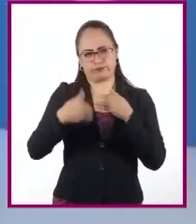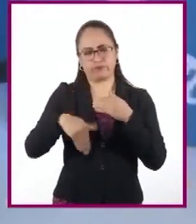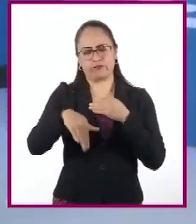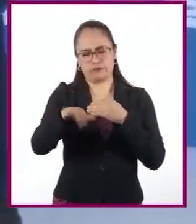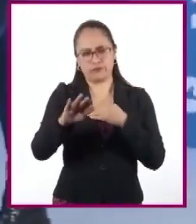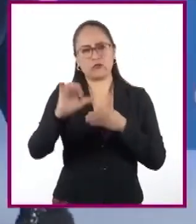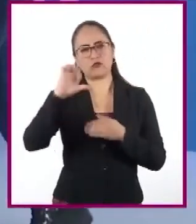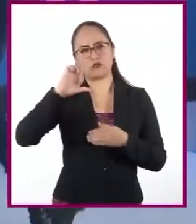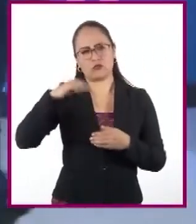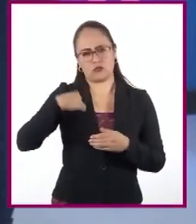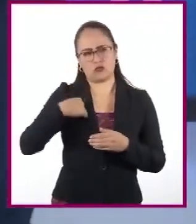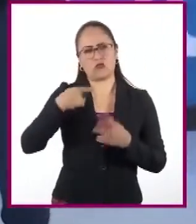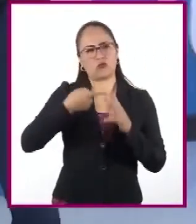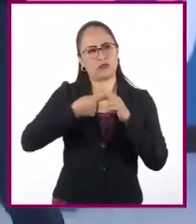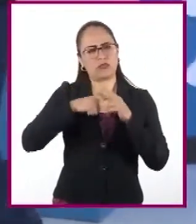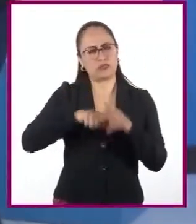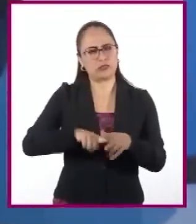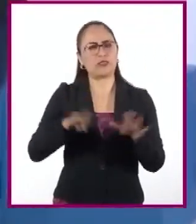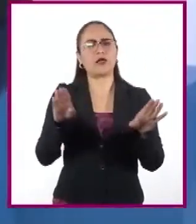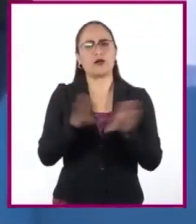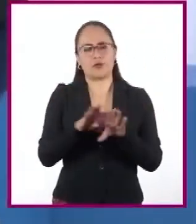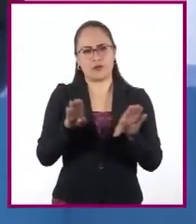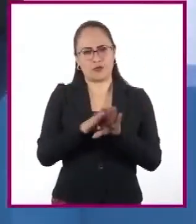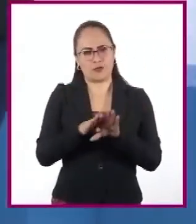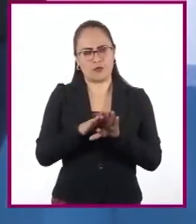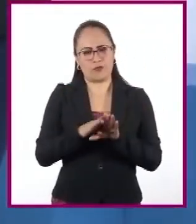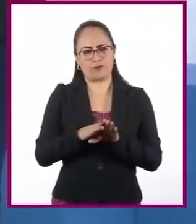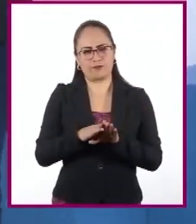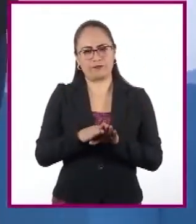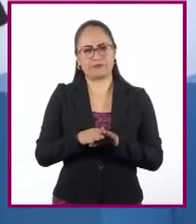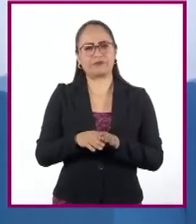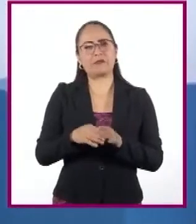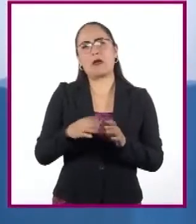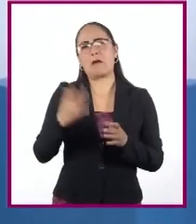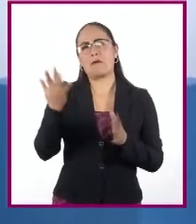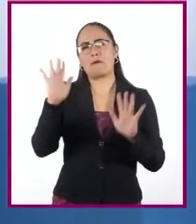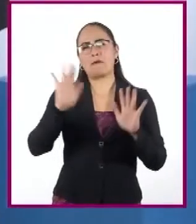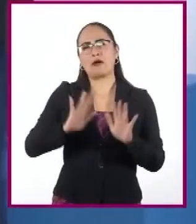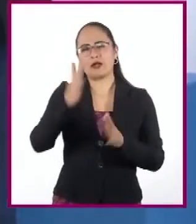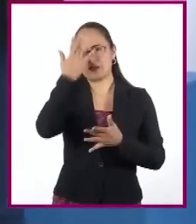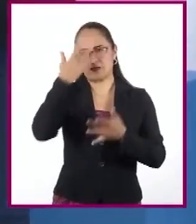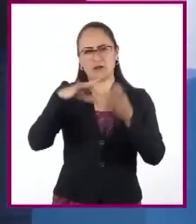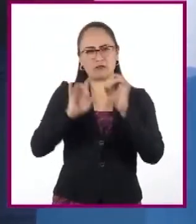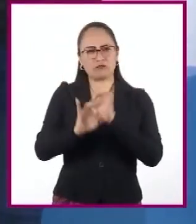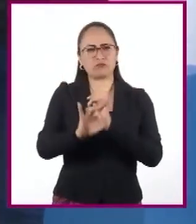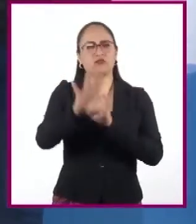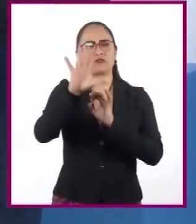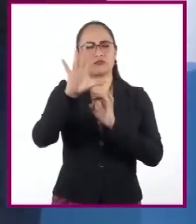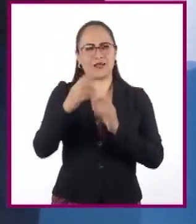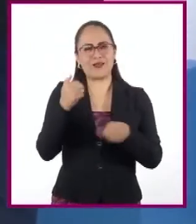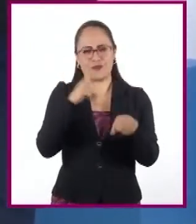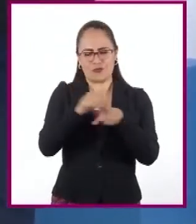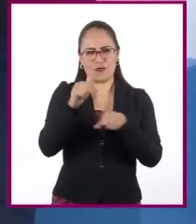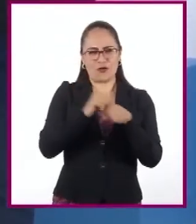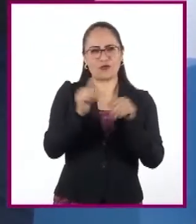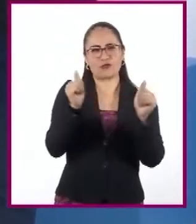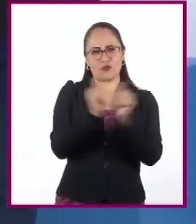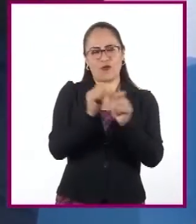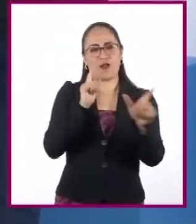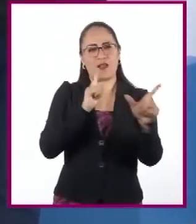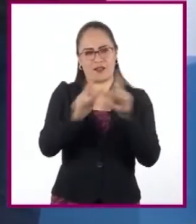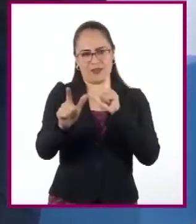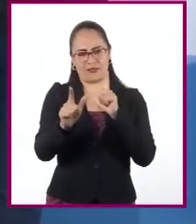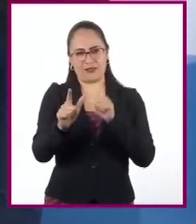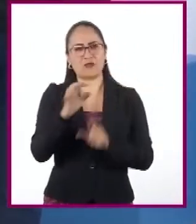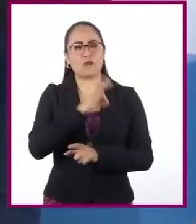quiero iniciar la lección haciendo un poco de magia. Con los números y las incógnitas podemos